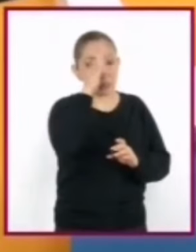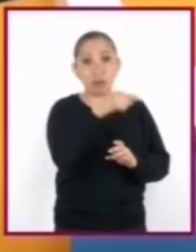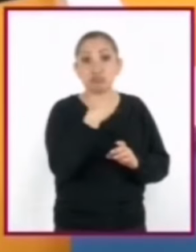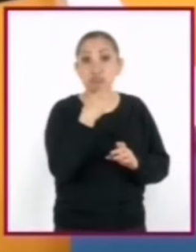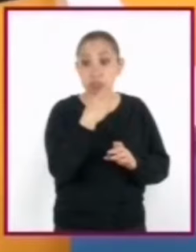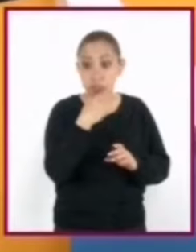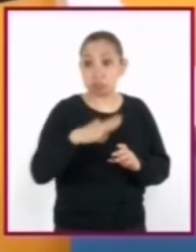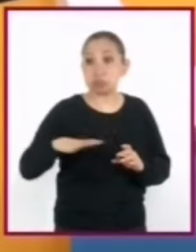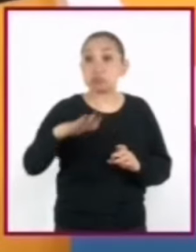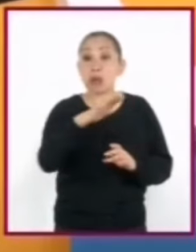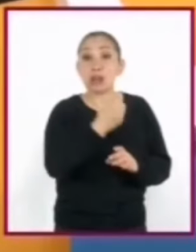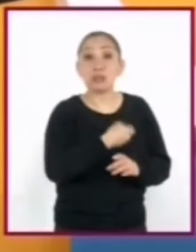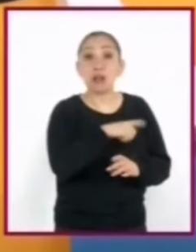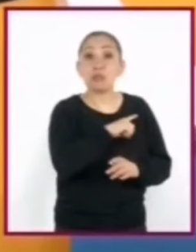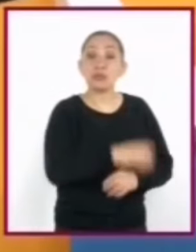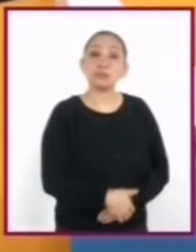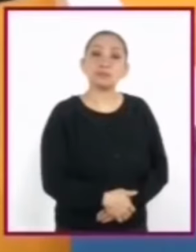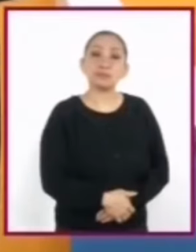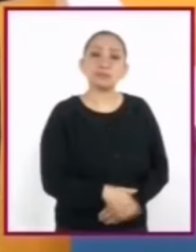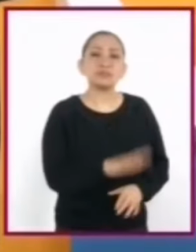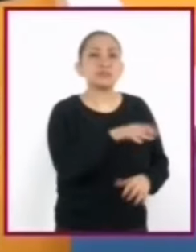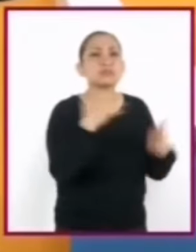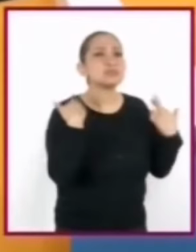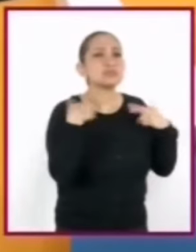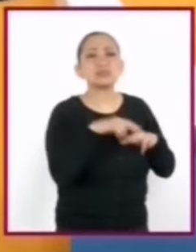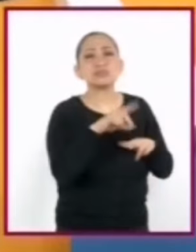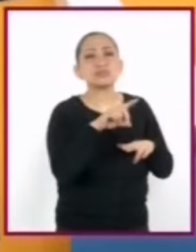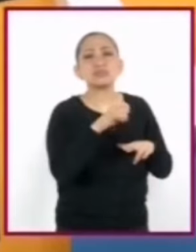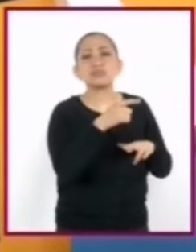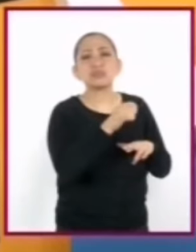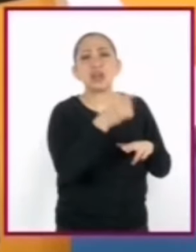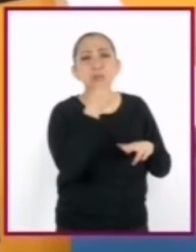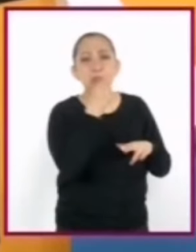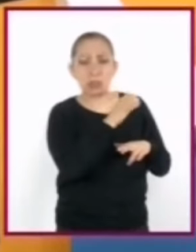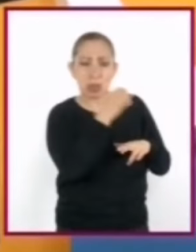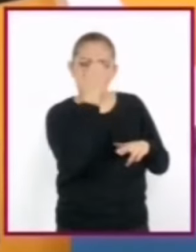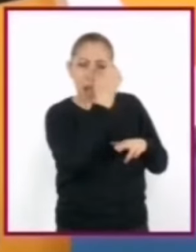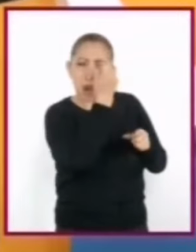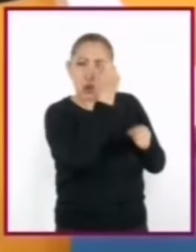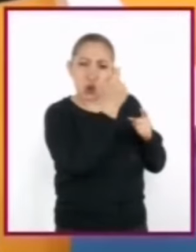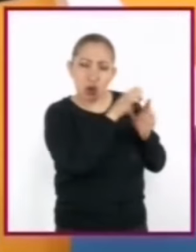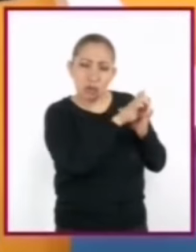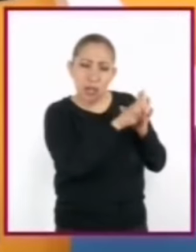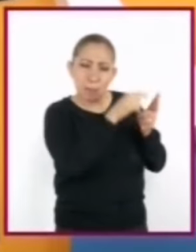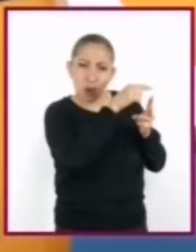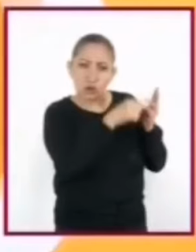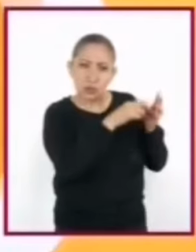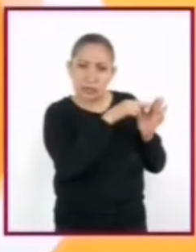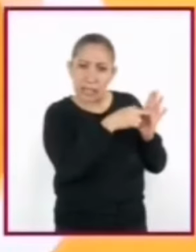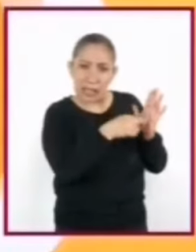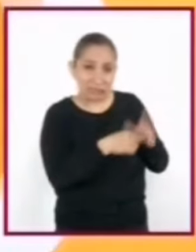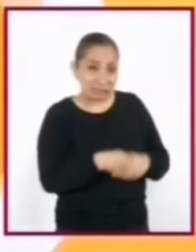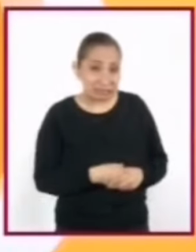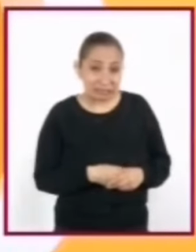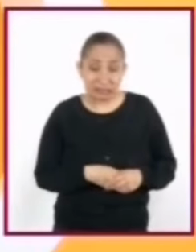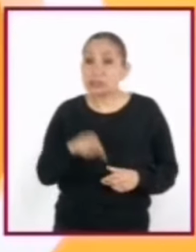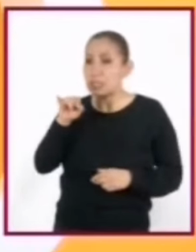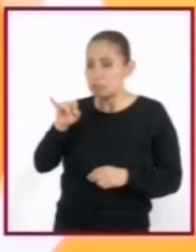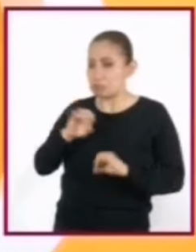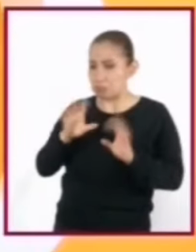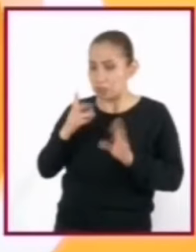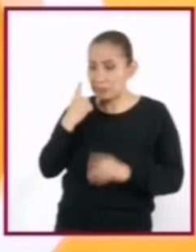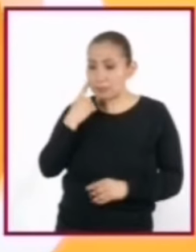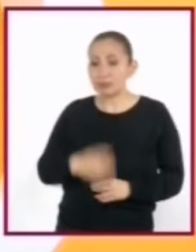son aplicables a la salud. Maestro Diego, ¿podríamos analizar algunos de estos principios? Claro,